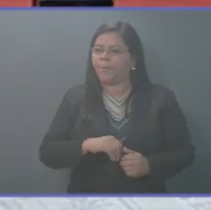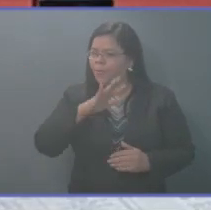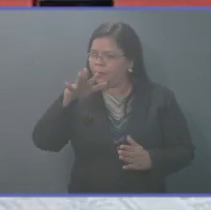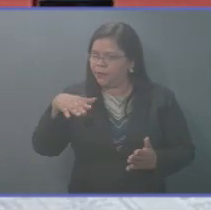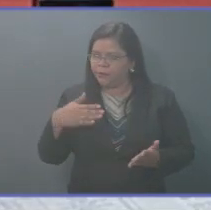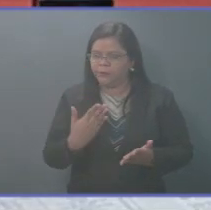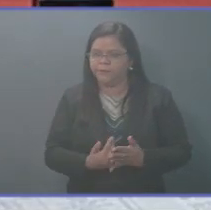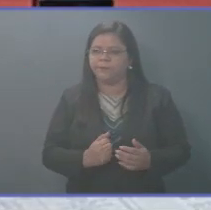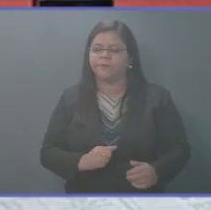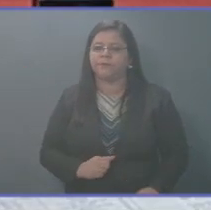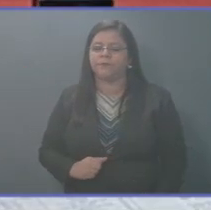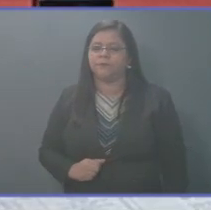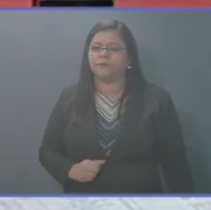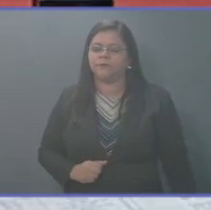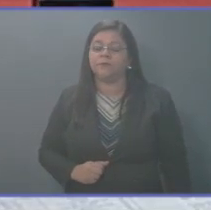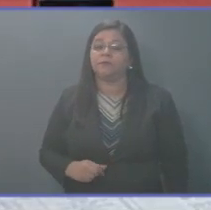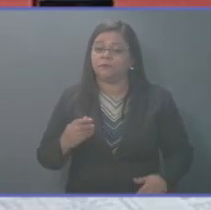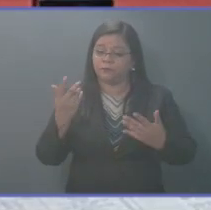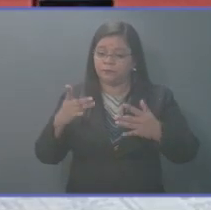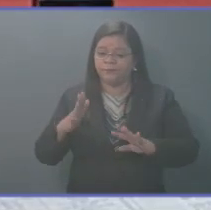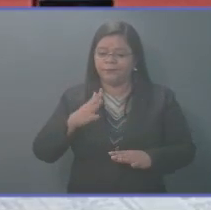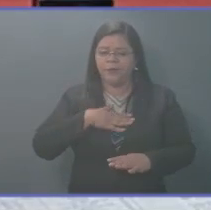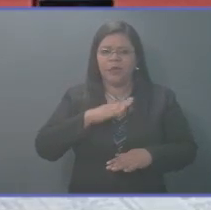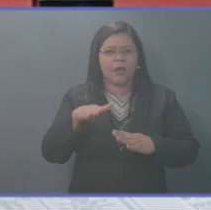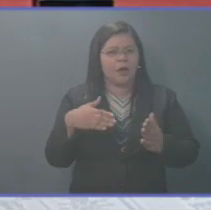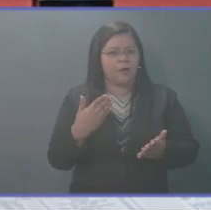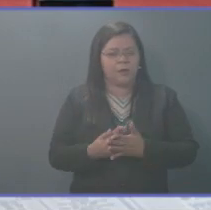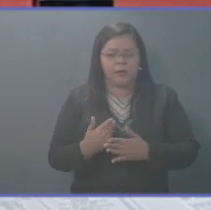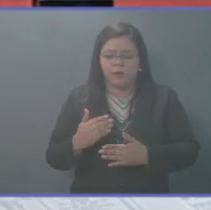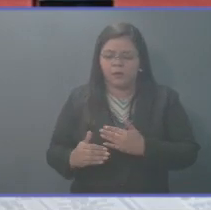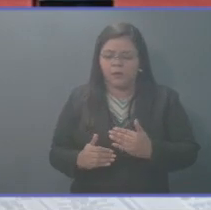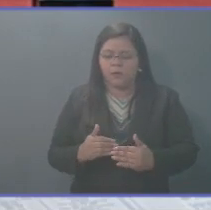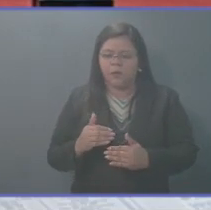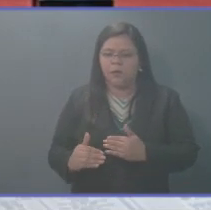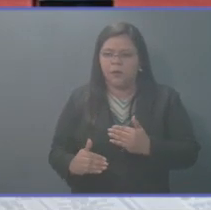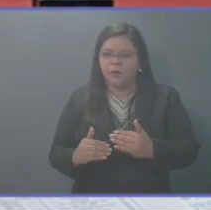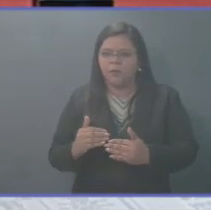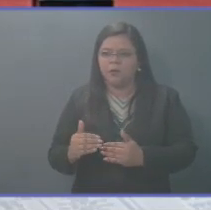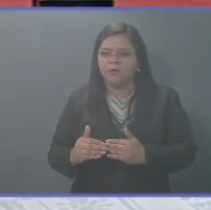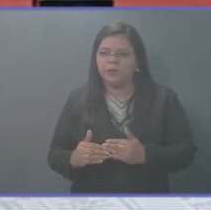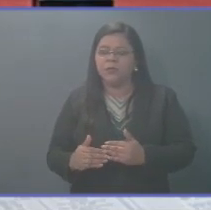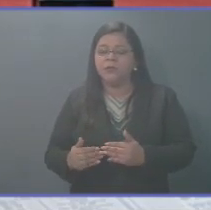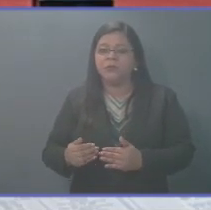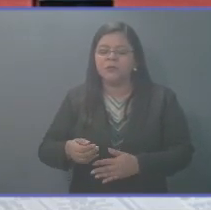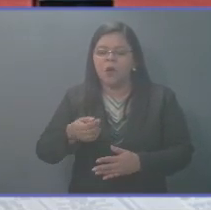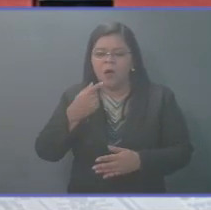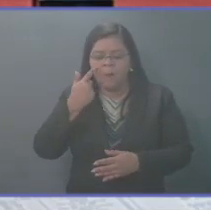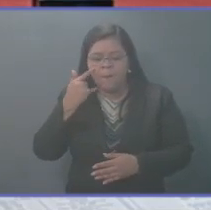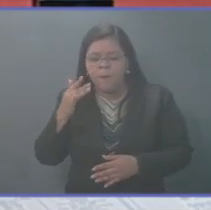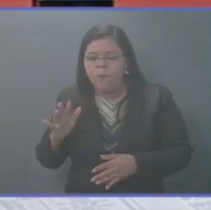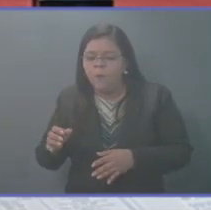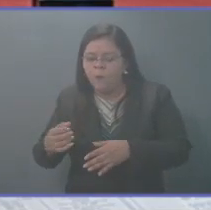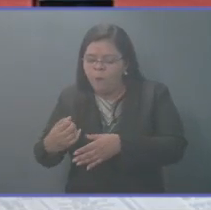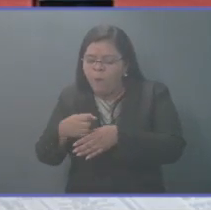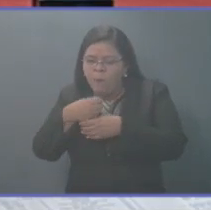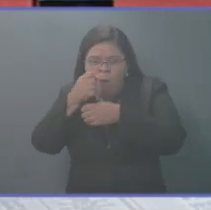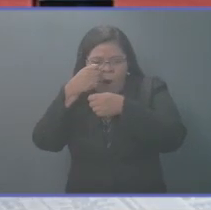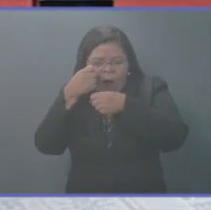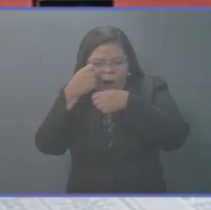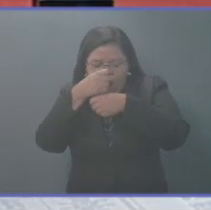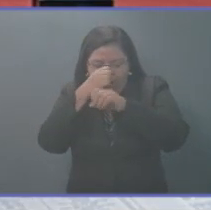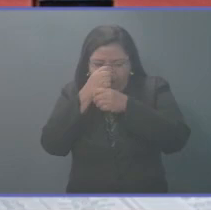del país se tiene todo un proceso y un andamiaje de recolección de muestras verdad